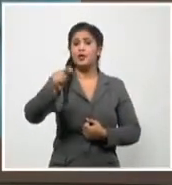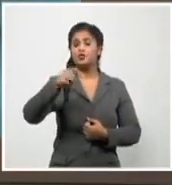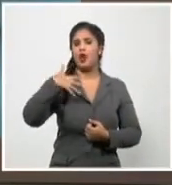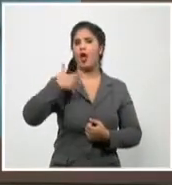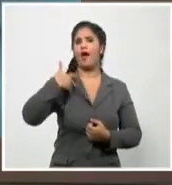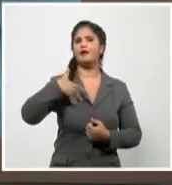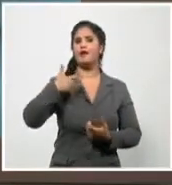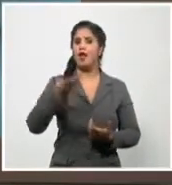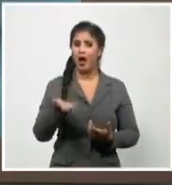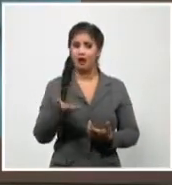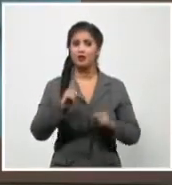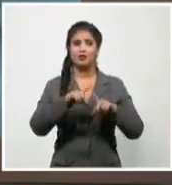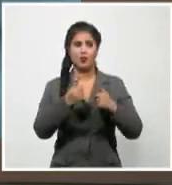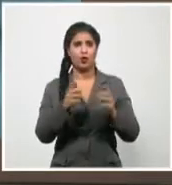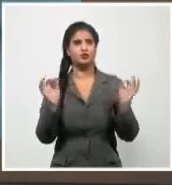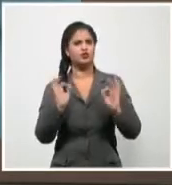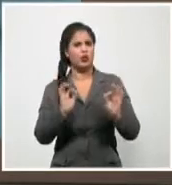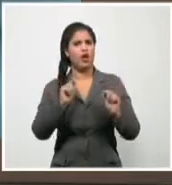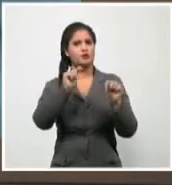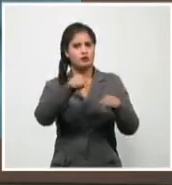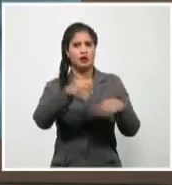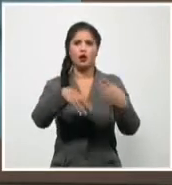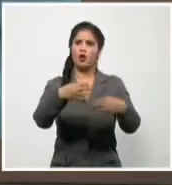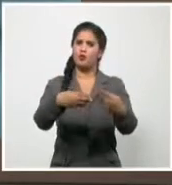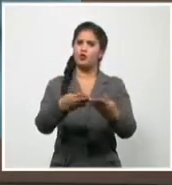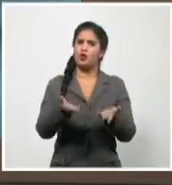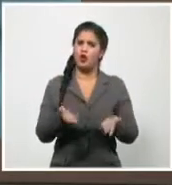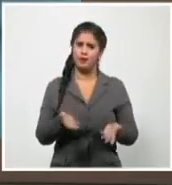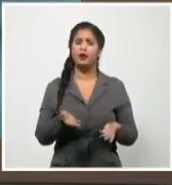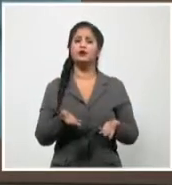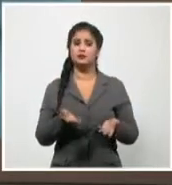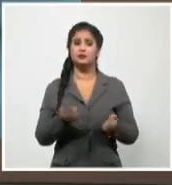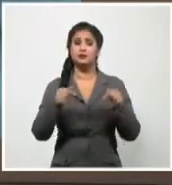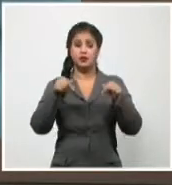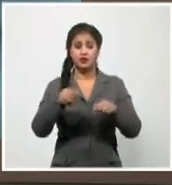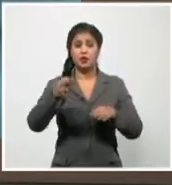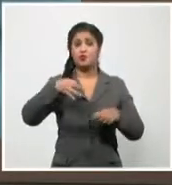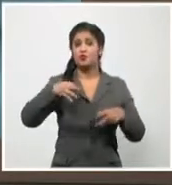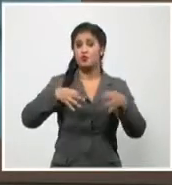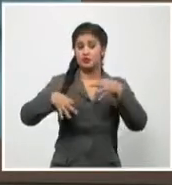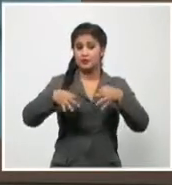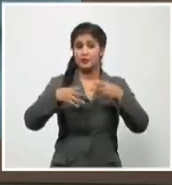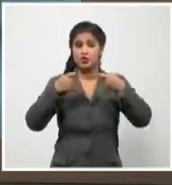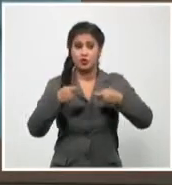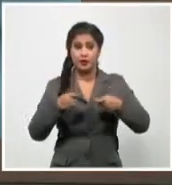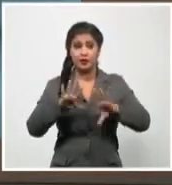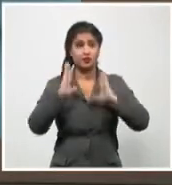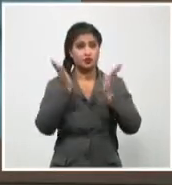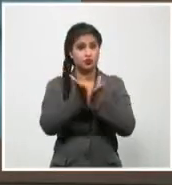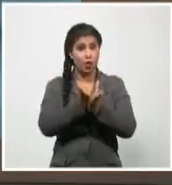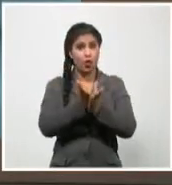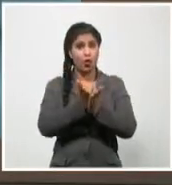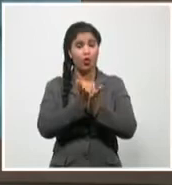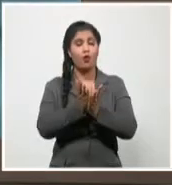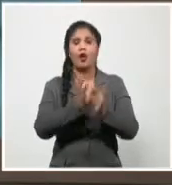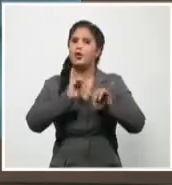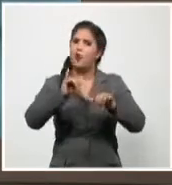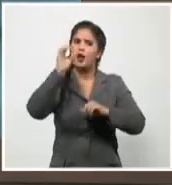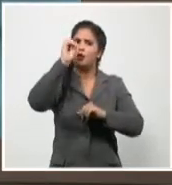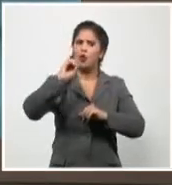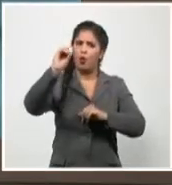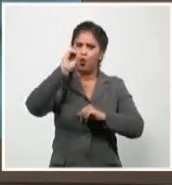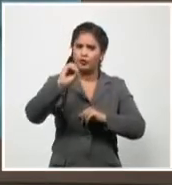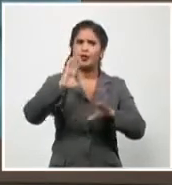descentralizar funciones y también para empoderar al municipio en la gestión gubernamental pero si los gobiernos locales